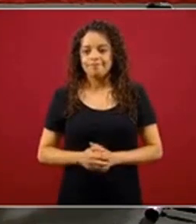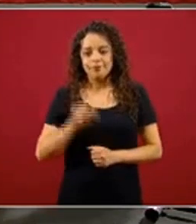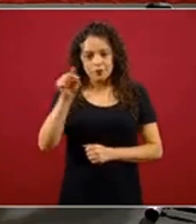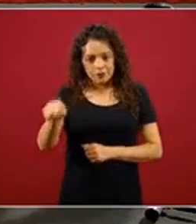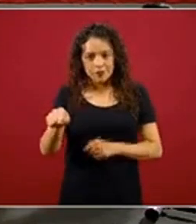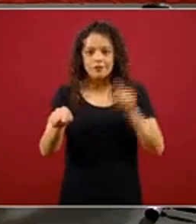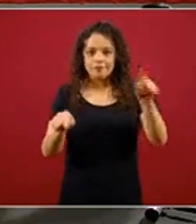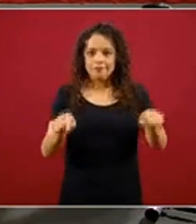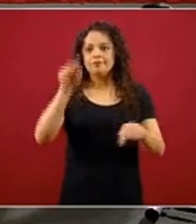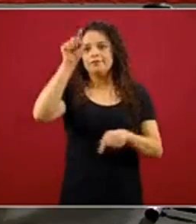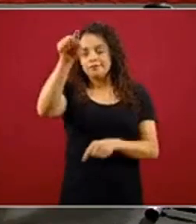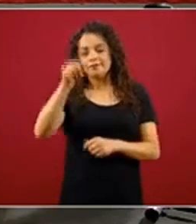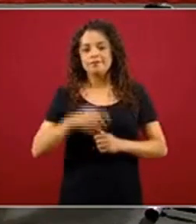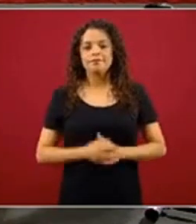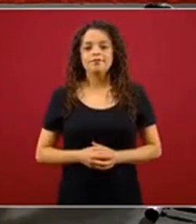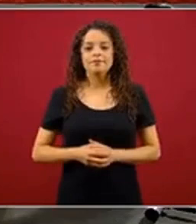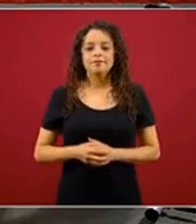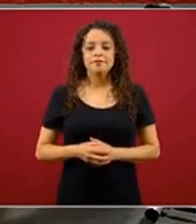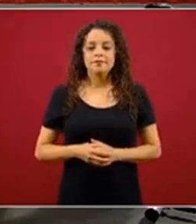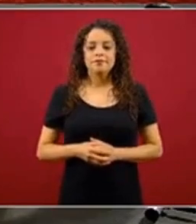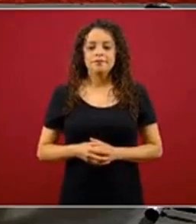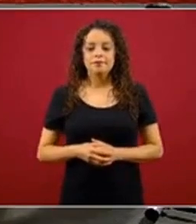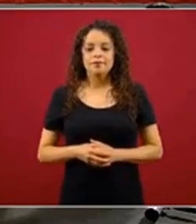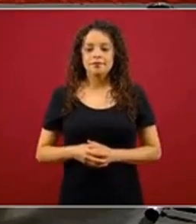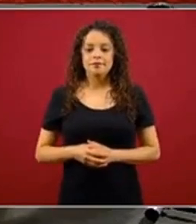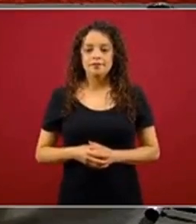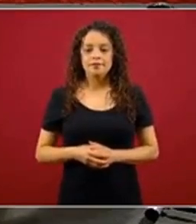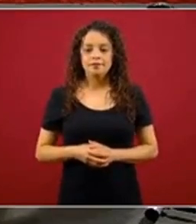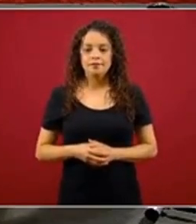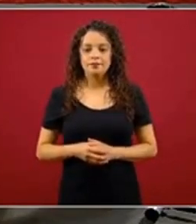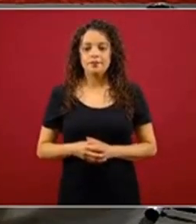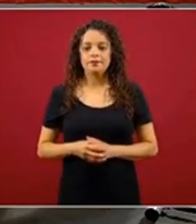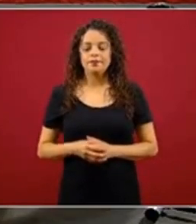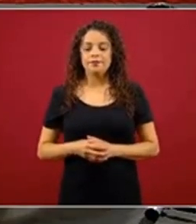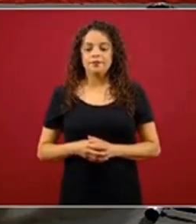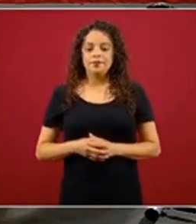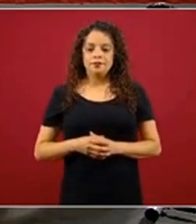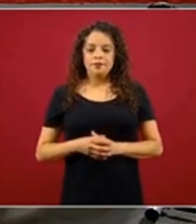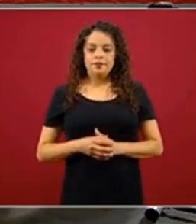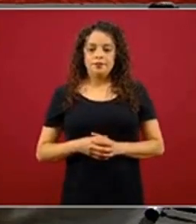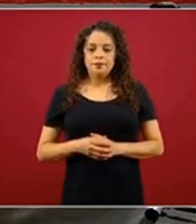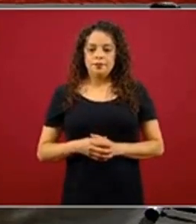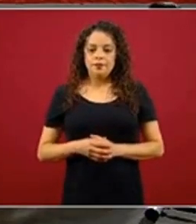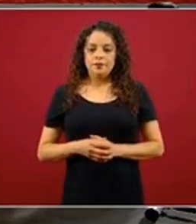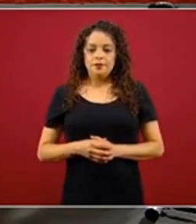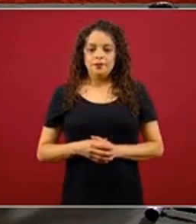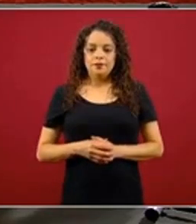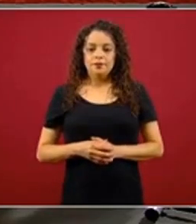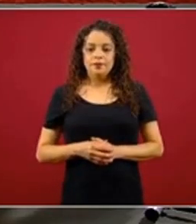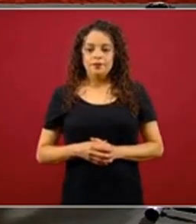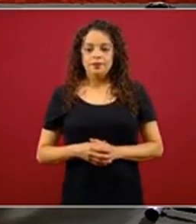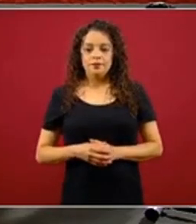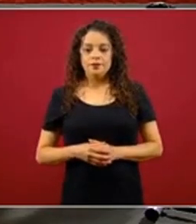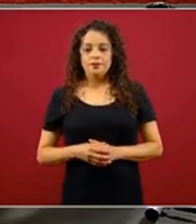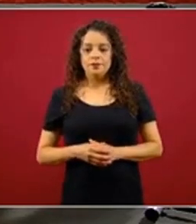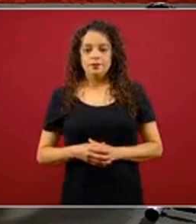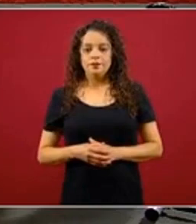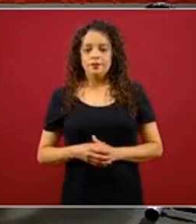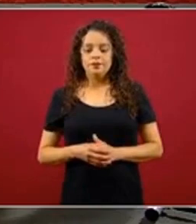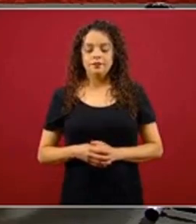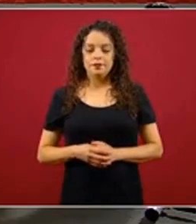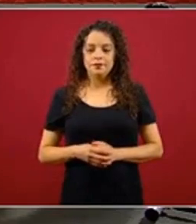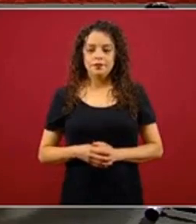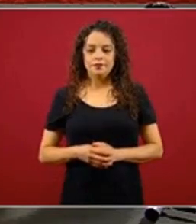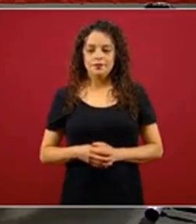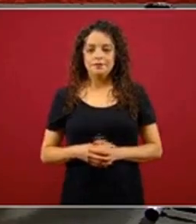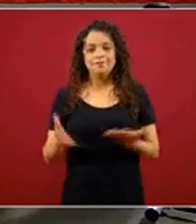acá con la mascarilla, Dulce Soto, usted, pie de página, ustedes dos. No, bueno, ya está ahí, Carlos.